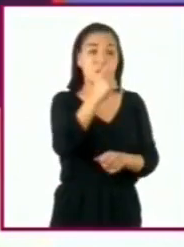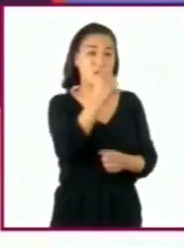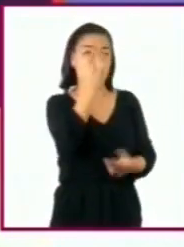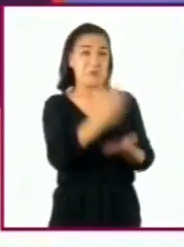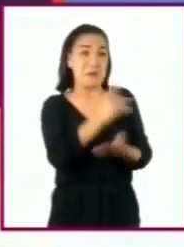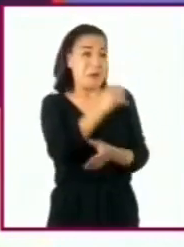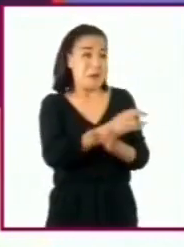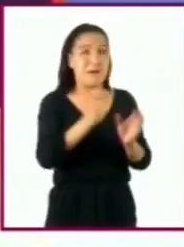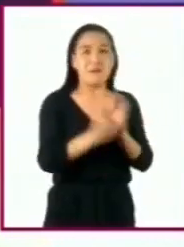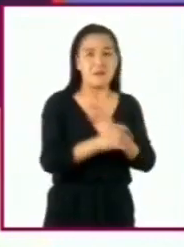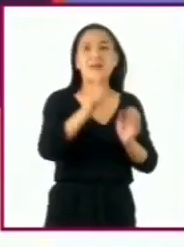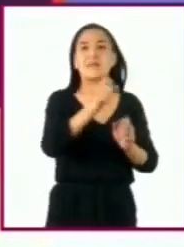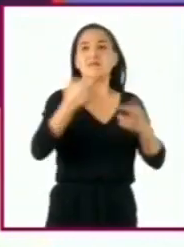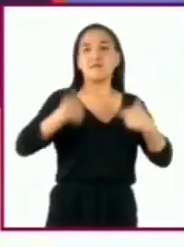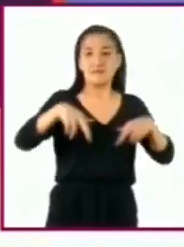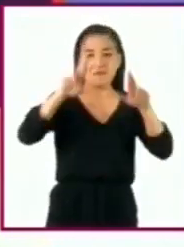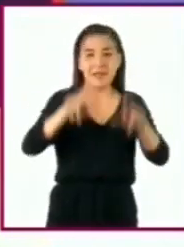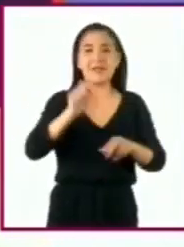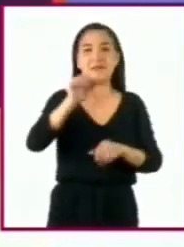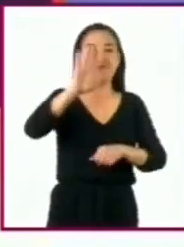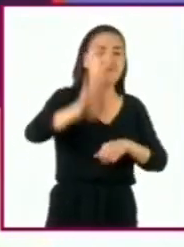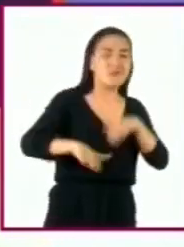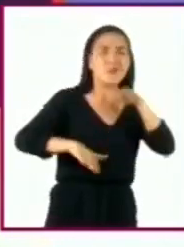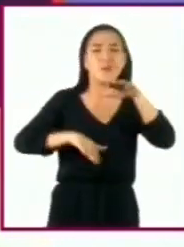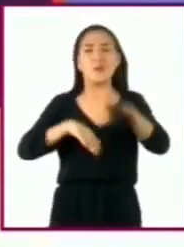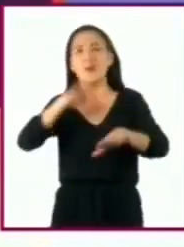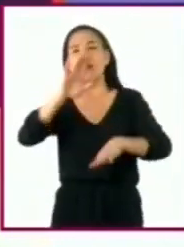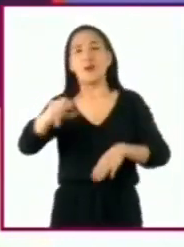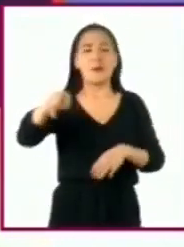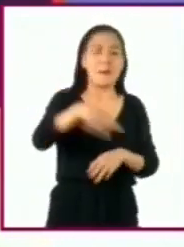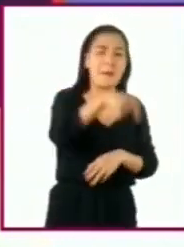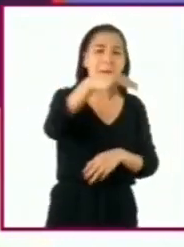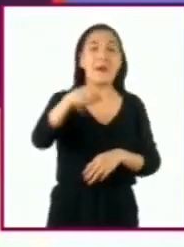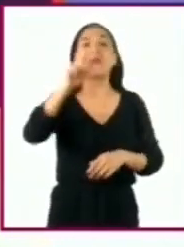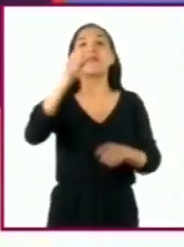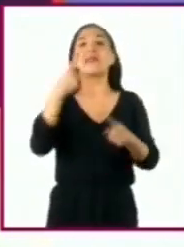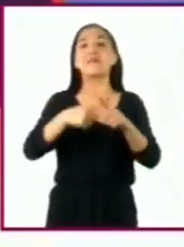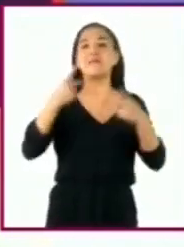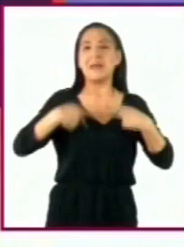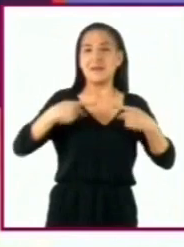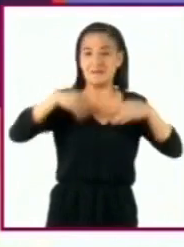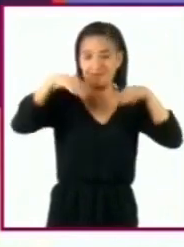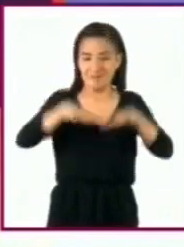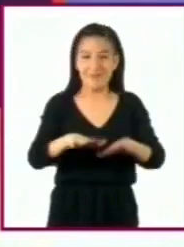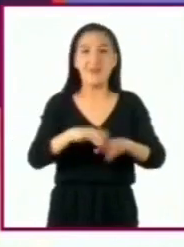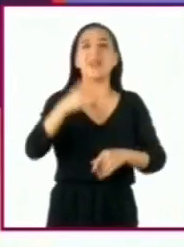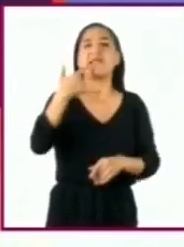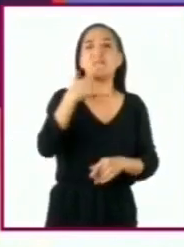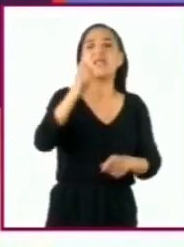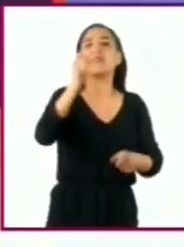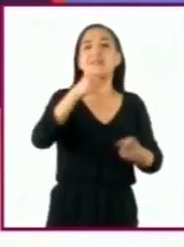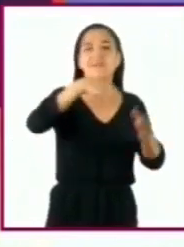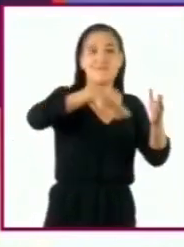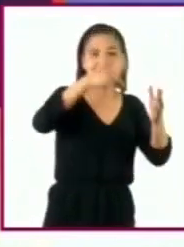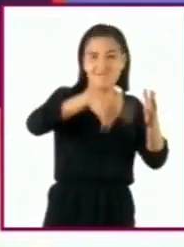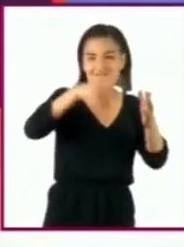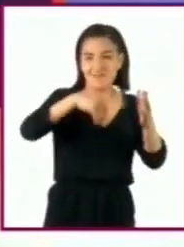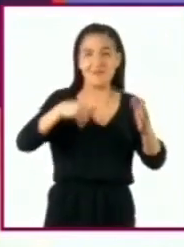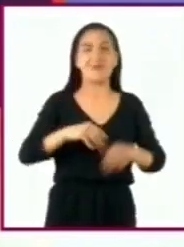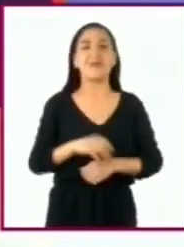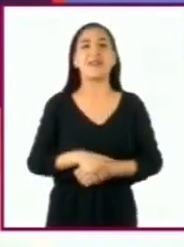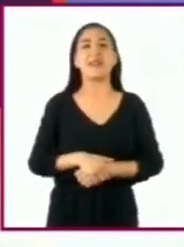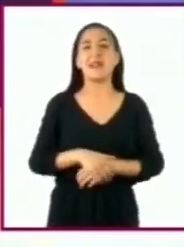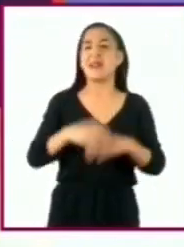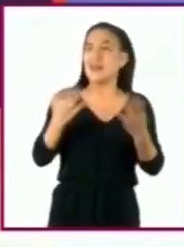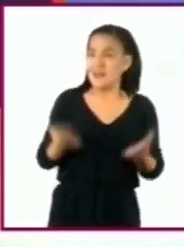objeto, sino la representación de los pasos que recorrieron en los pies de quien los calzó y el esfuerzo de quien los pintó. Hay